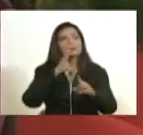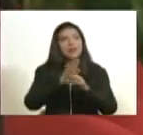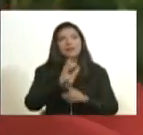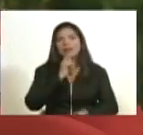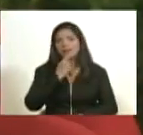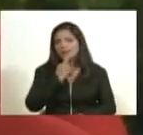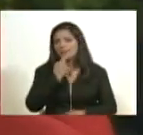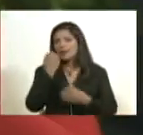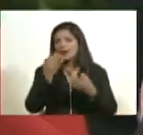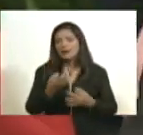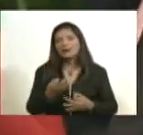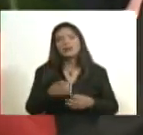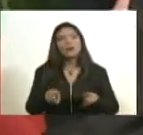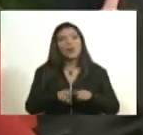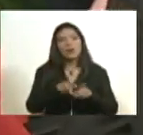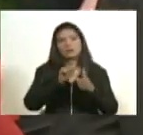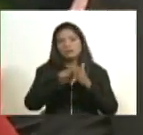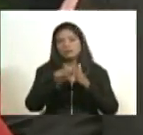hace la constituyente,